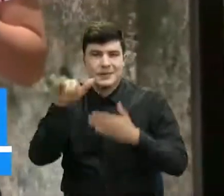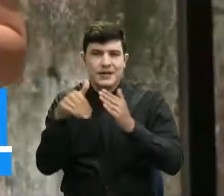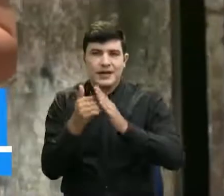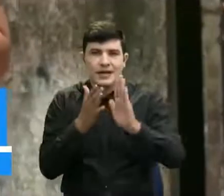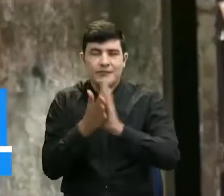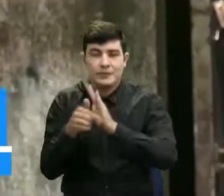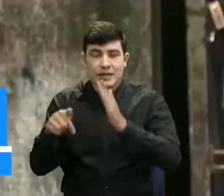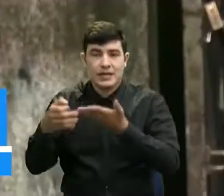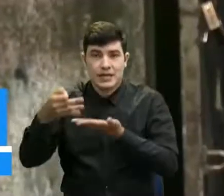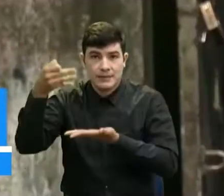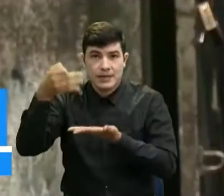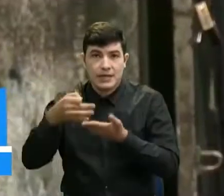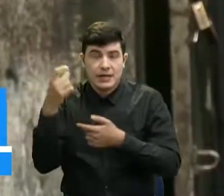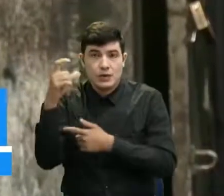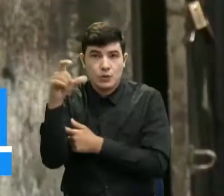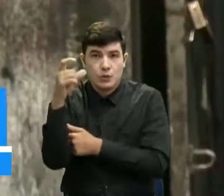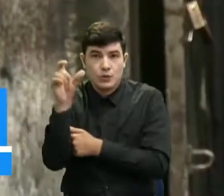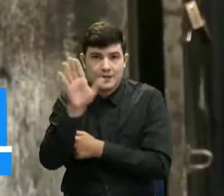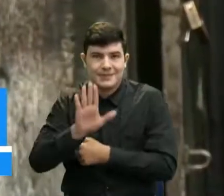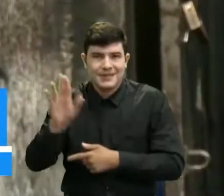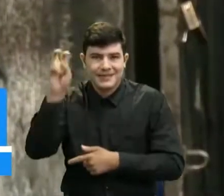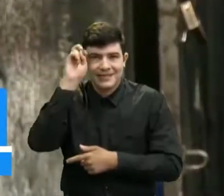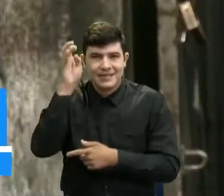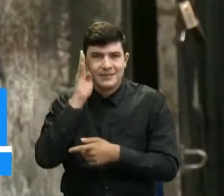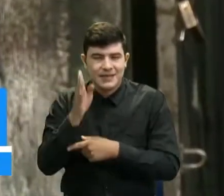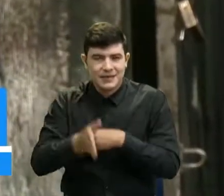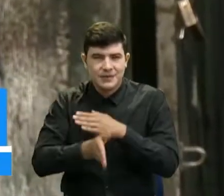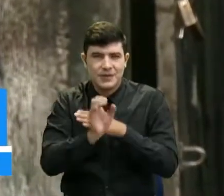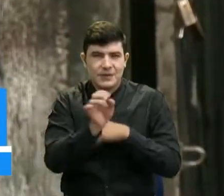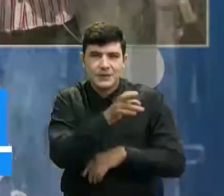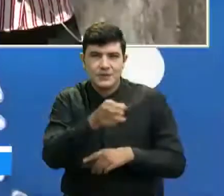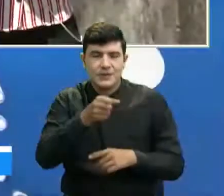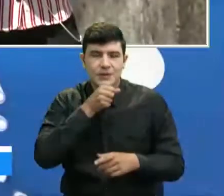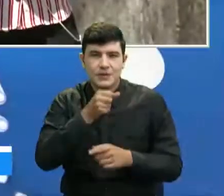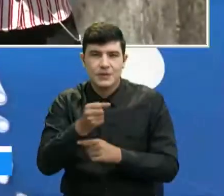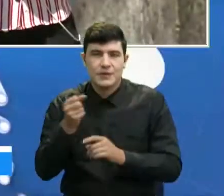desde la capital norte santandereana. Angie Pinto para Oriente Noticias, estamos informando.